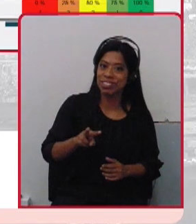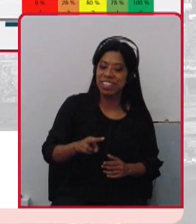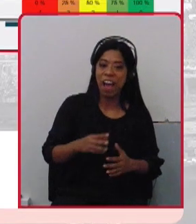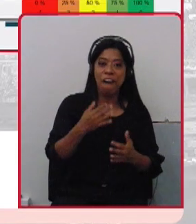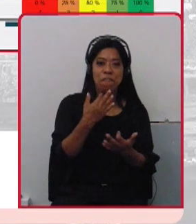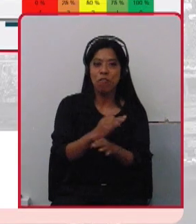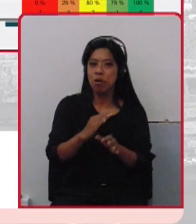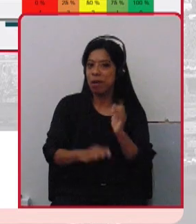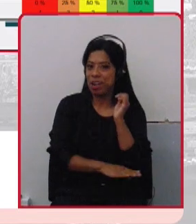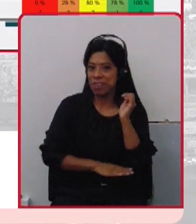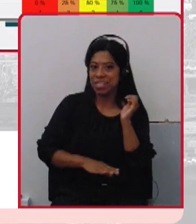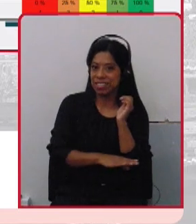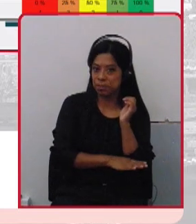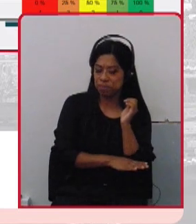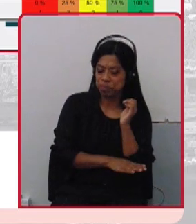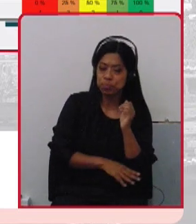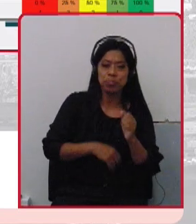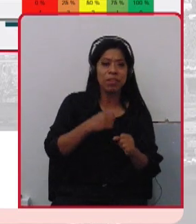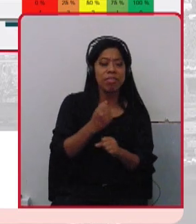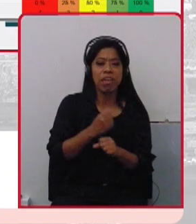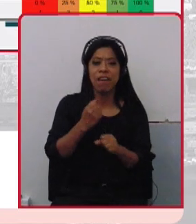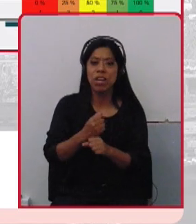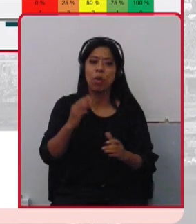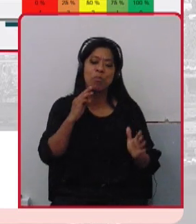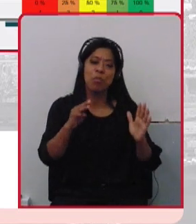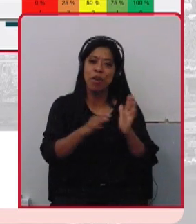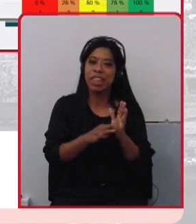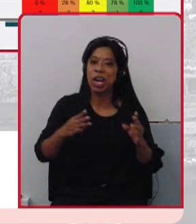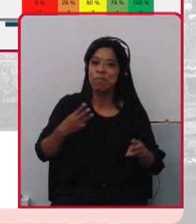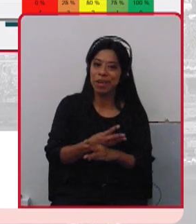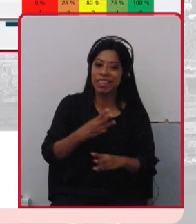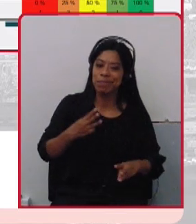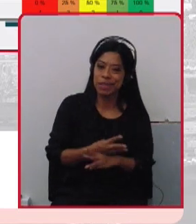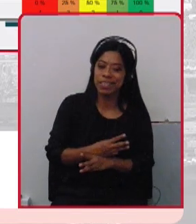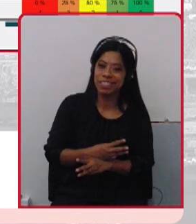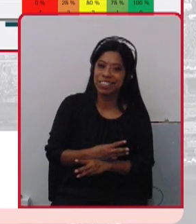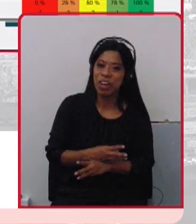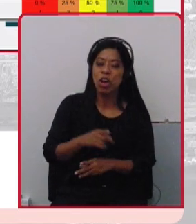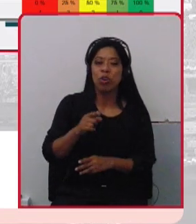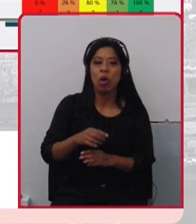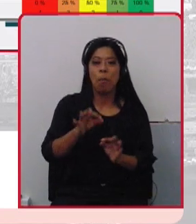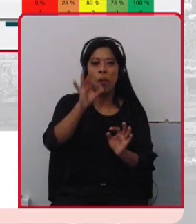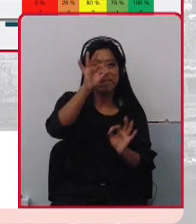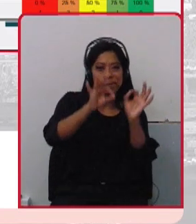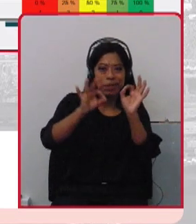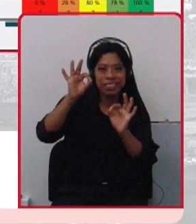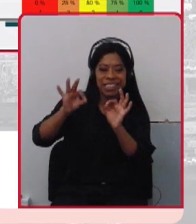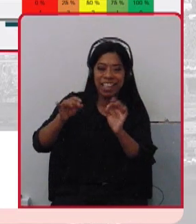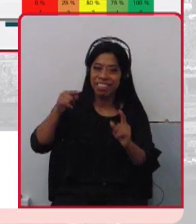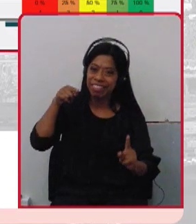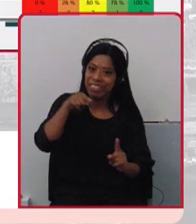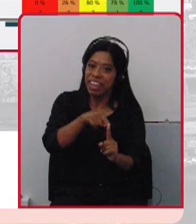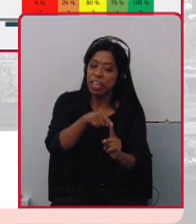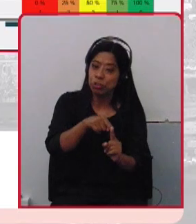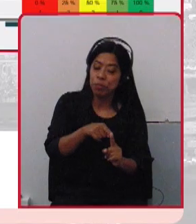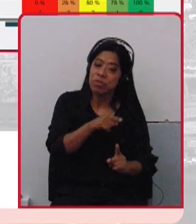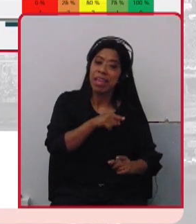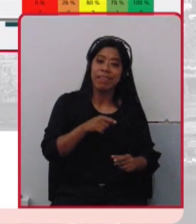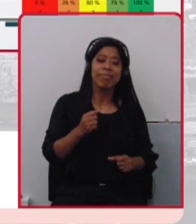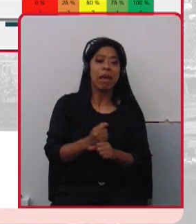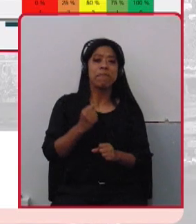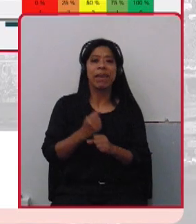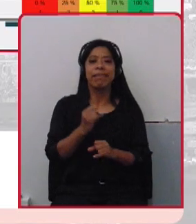fórmula base, trabajé con modelos matemáticos, básicamente con el principio de proporcionalidad directa. Tuve